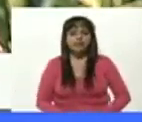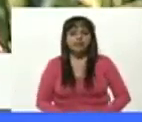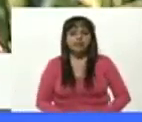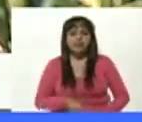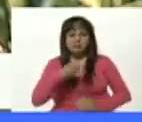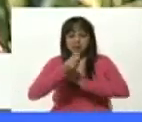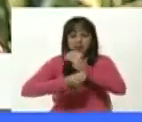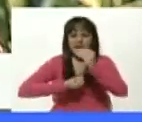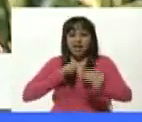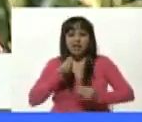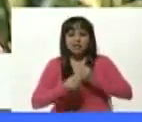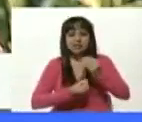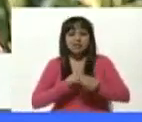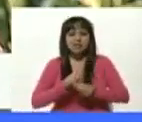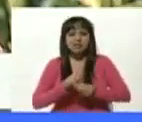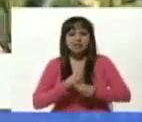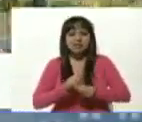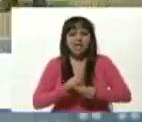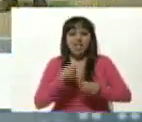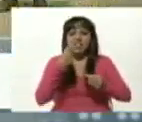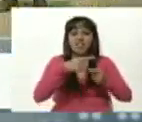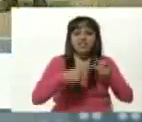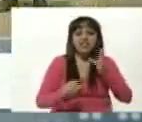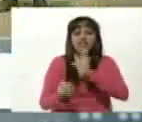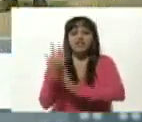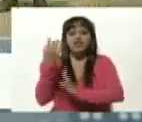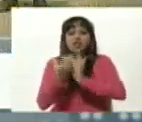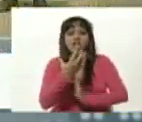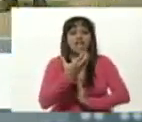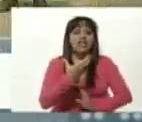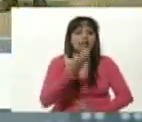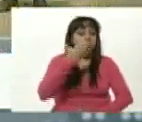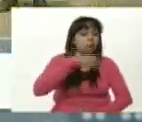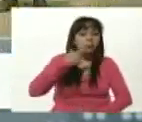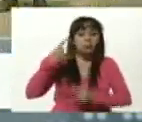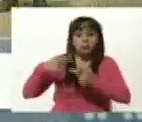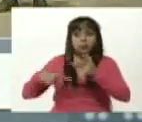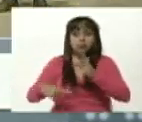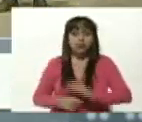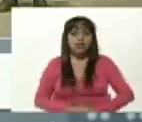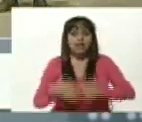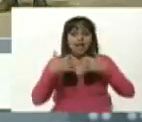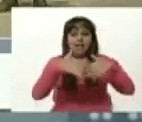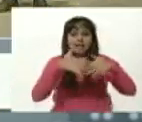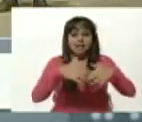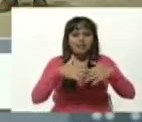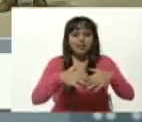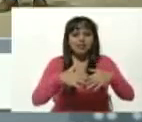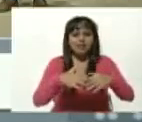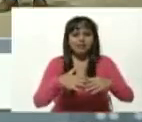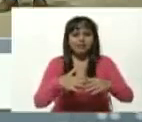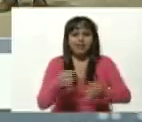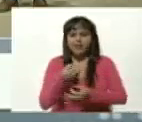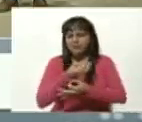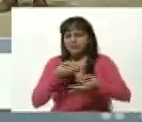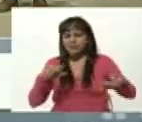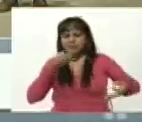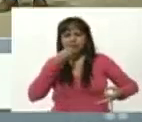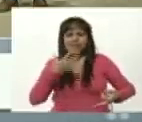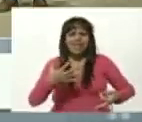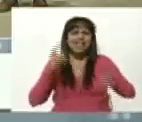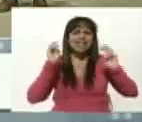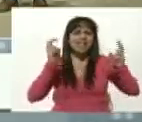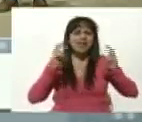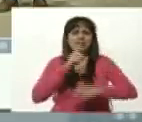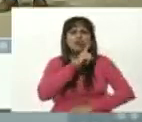producción de hortalizas y flores en una agrofinca. Concepto hermoso, agrofinca